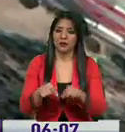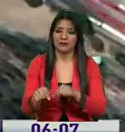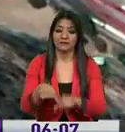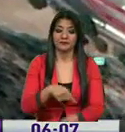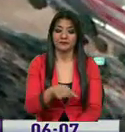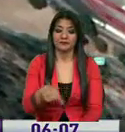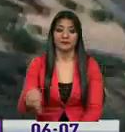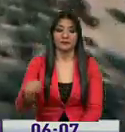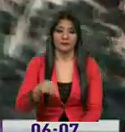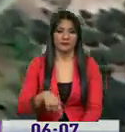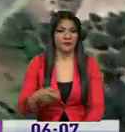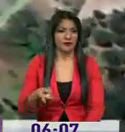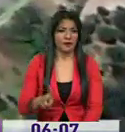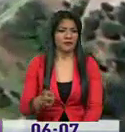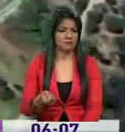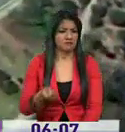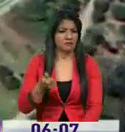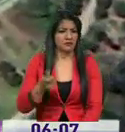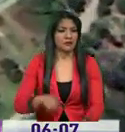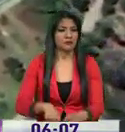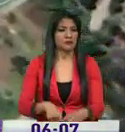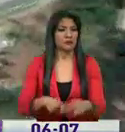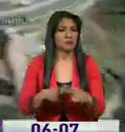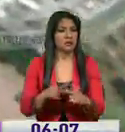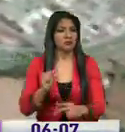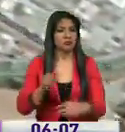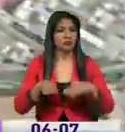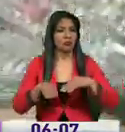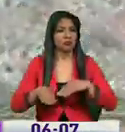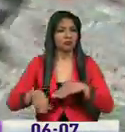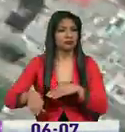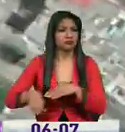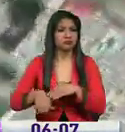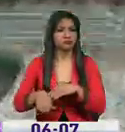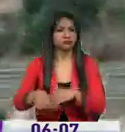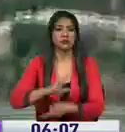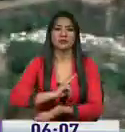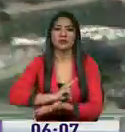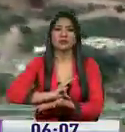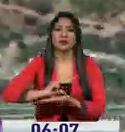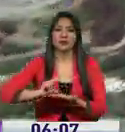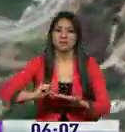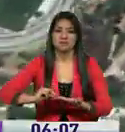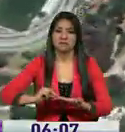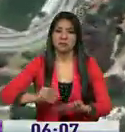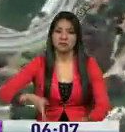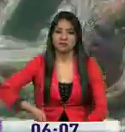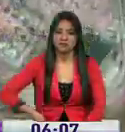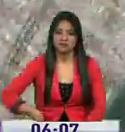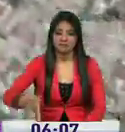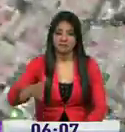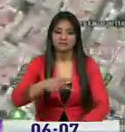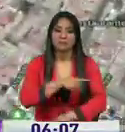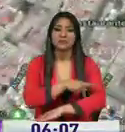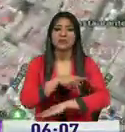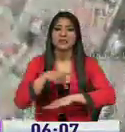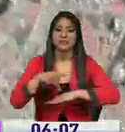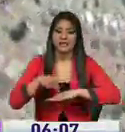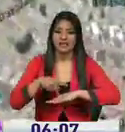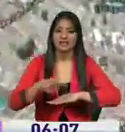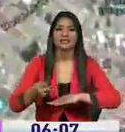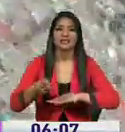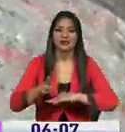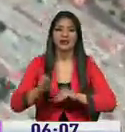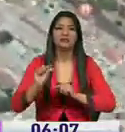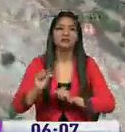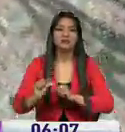presenta tráfico ya, algún tipo de congestión para hacia la avenida Napo. Hacia la avenida Pichincha también hay flujos y picos donde